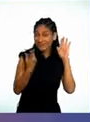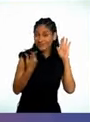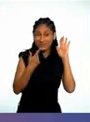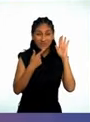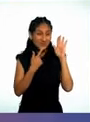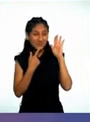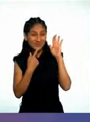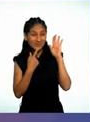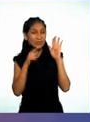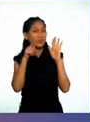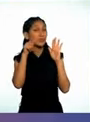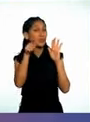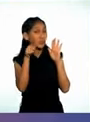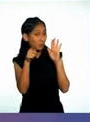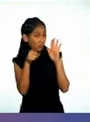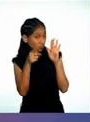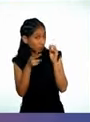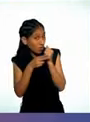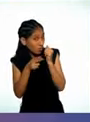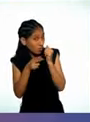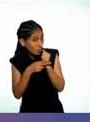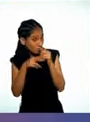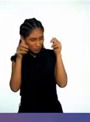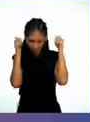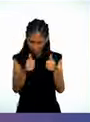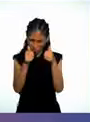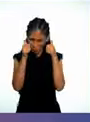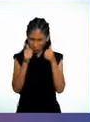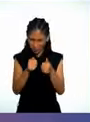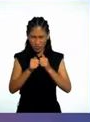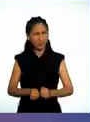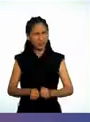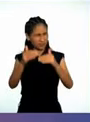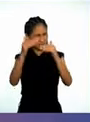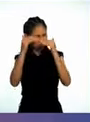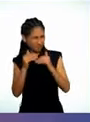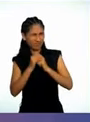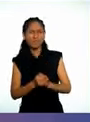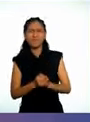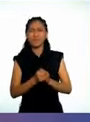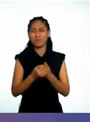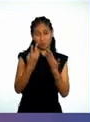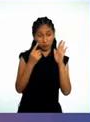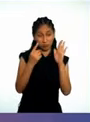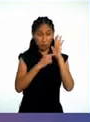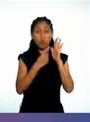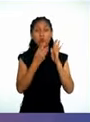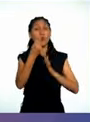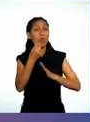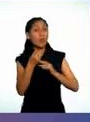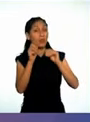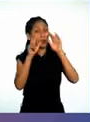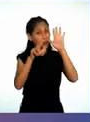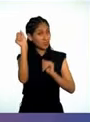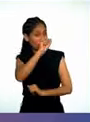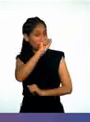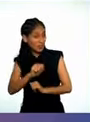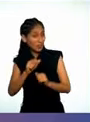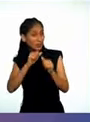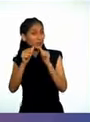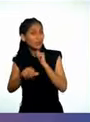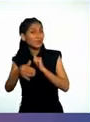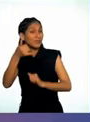al yosur very good timberlake ford iniciales teléfono number